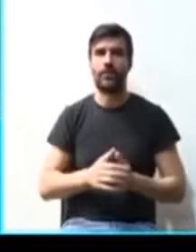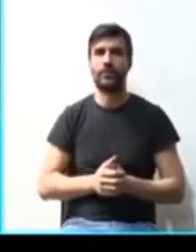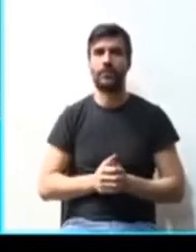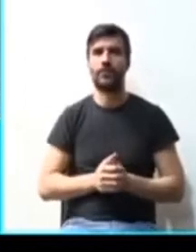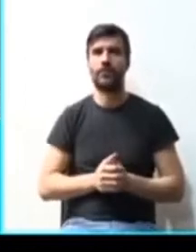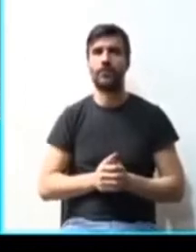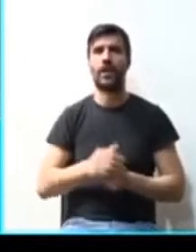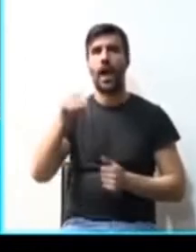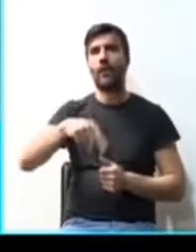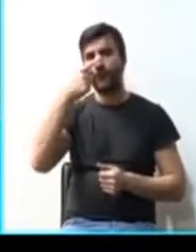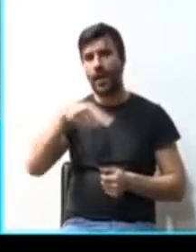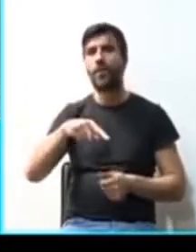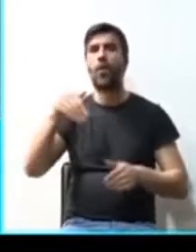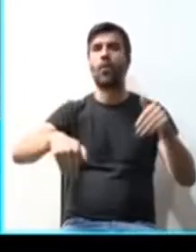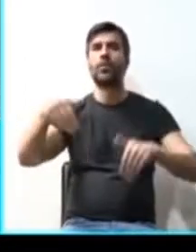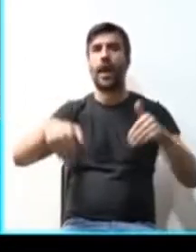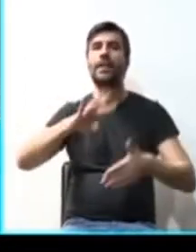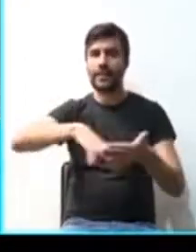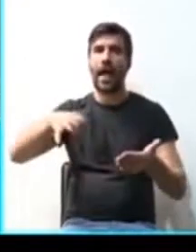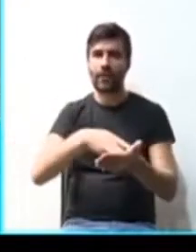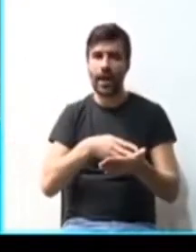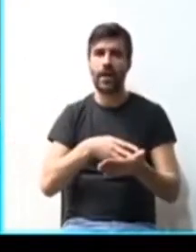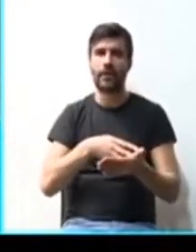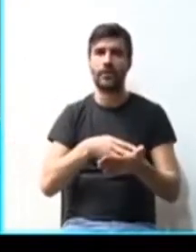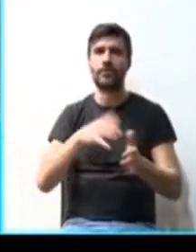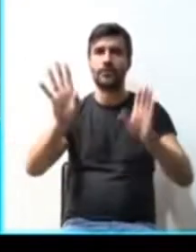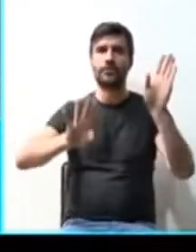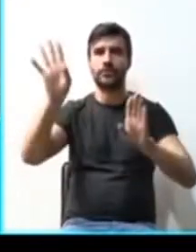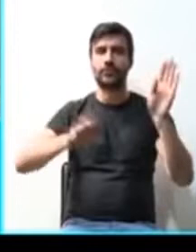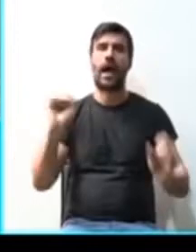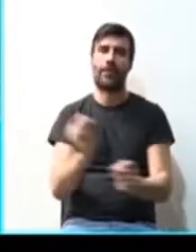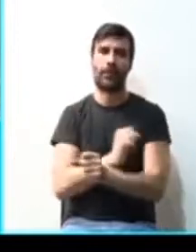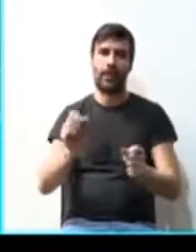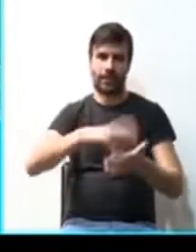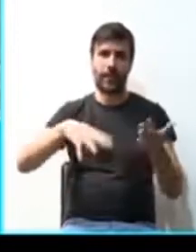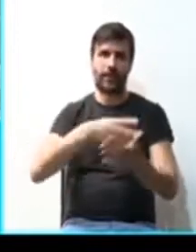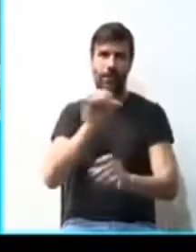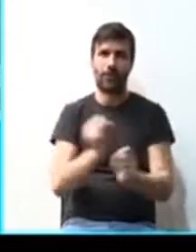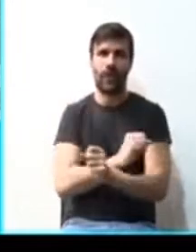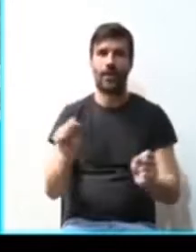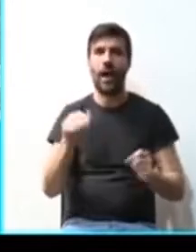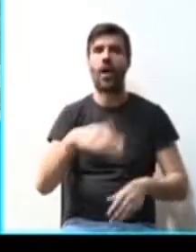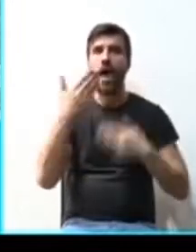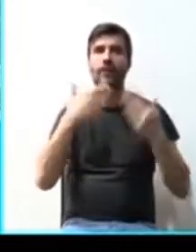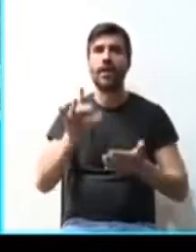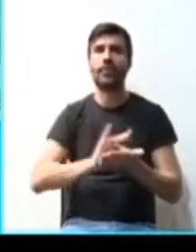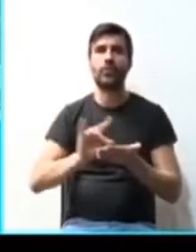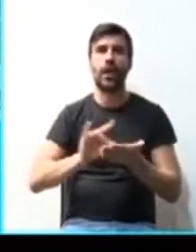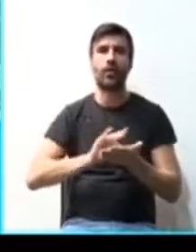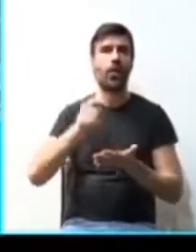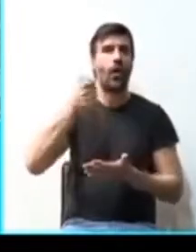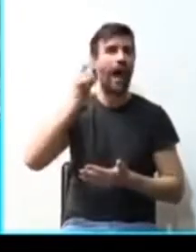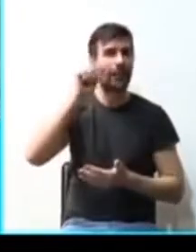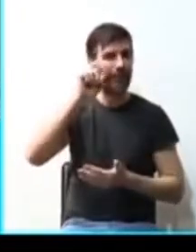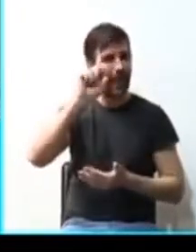Finalmente votamos la tabla, mano alzada. Queda aprobada. Tiene la palabra ahora el diputado Gabriel Solano.